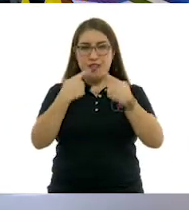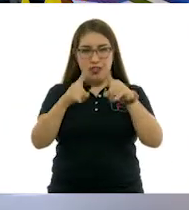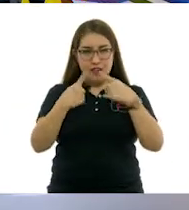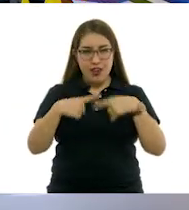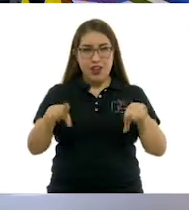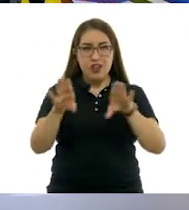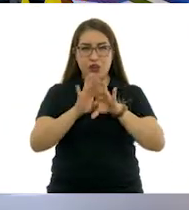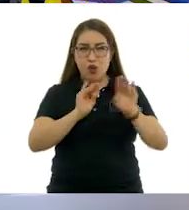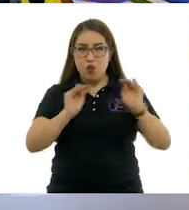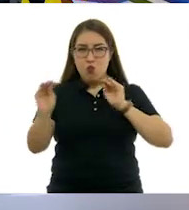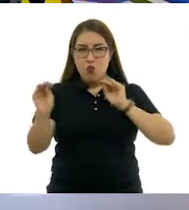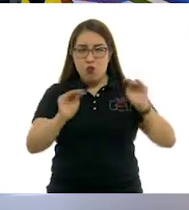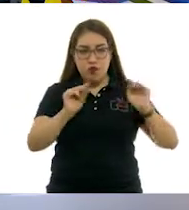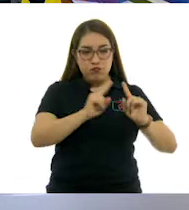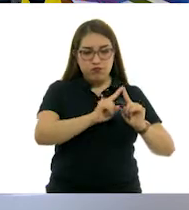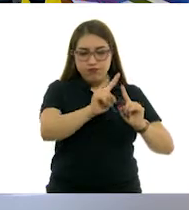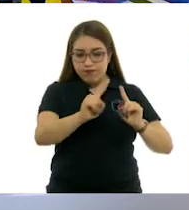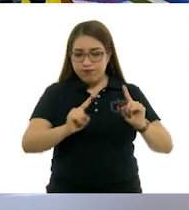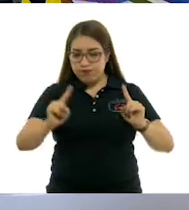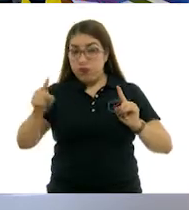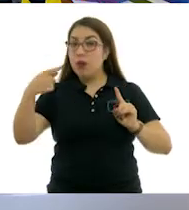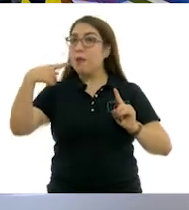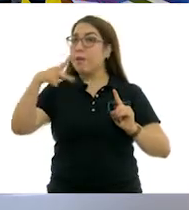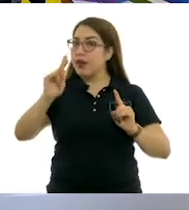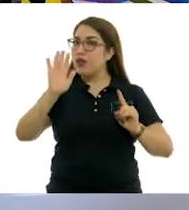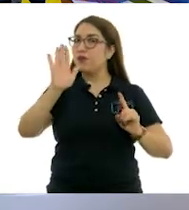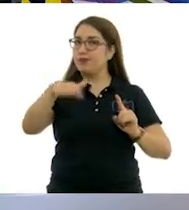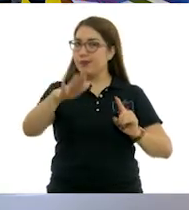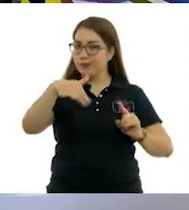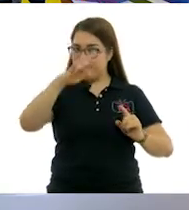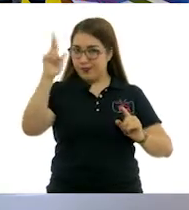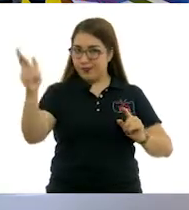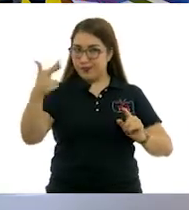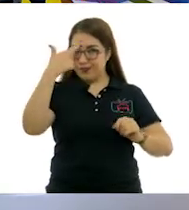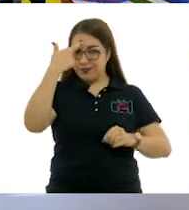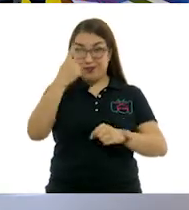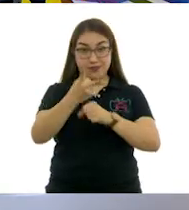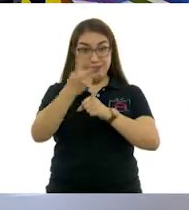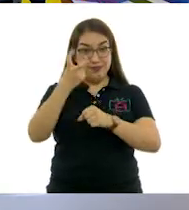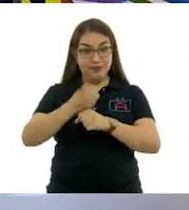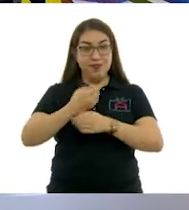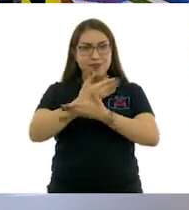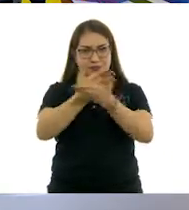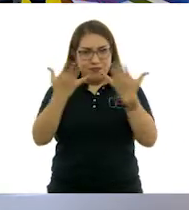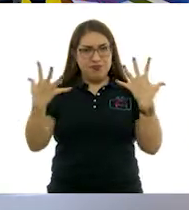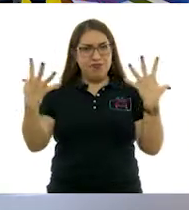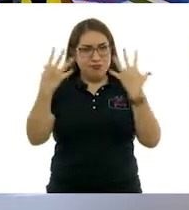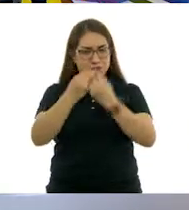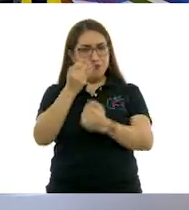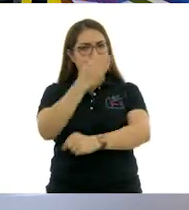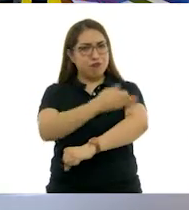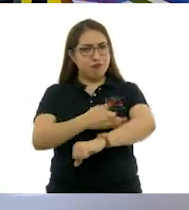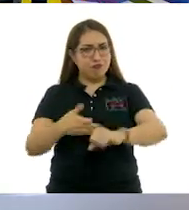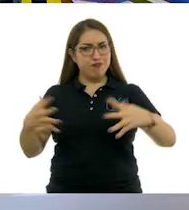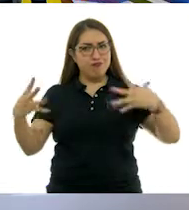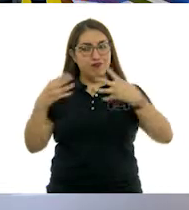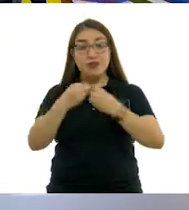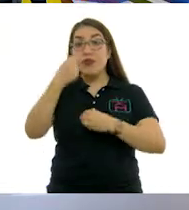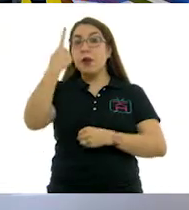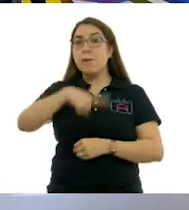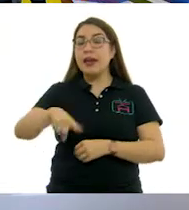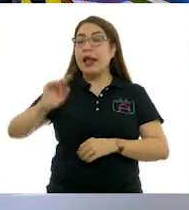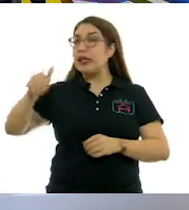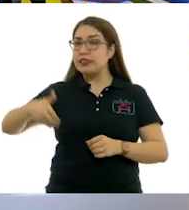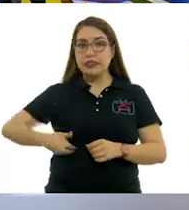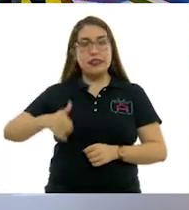los diferentes desplazamientos, pero quiero recordarles y además quiero invitarlos a que lo hagan en familia para que no haya ningún accidente